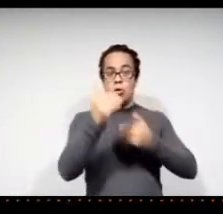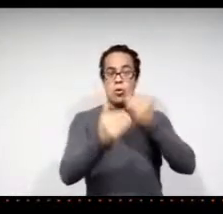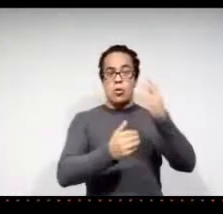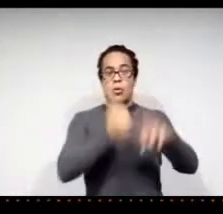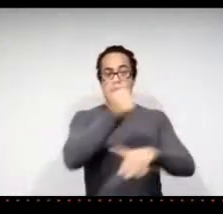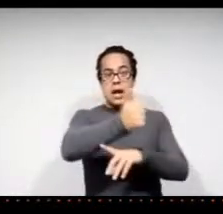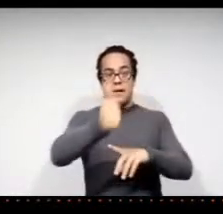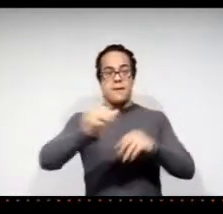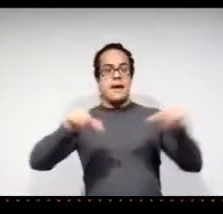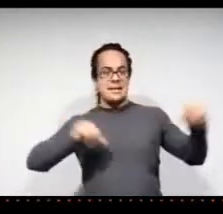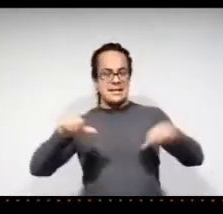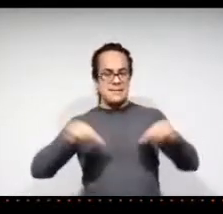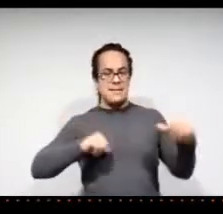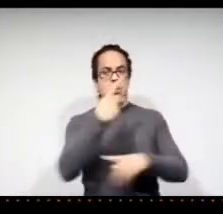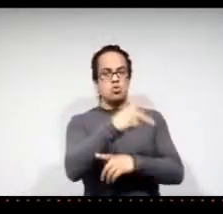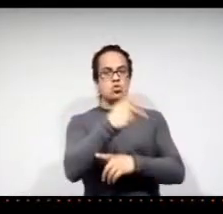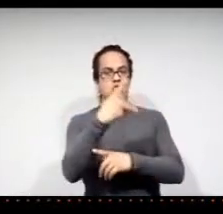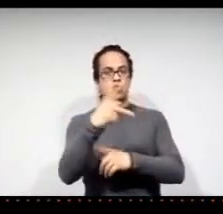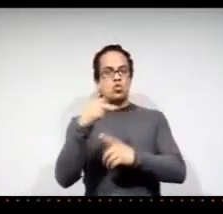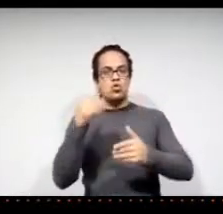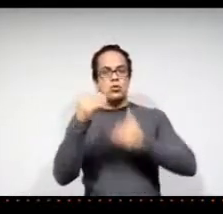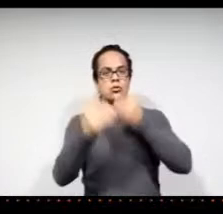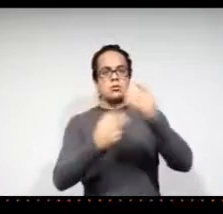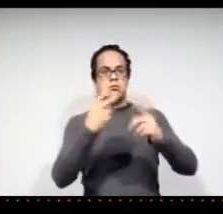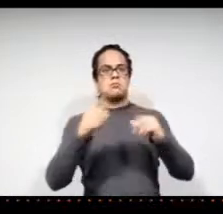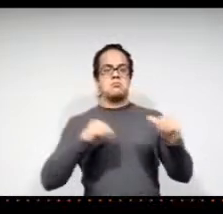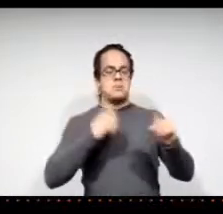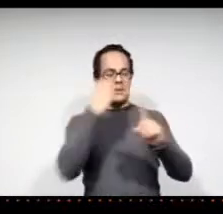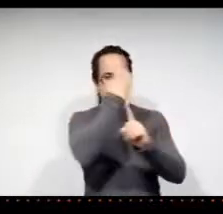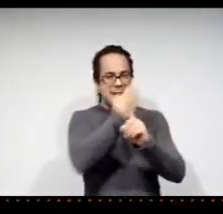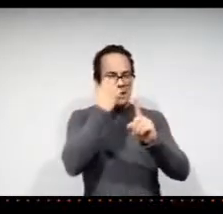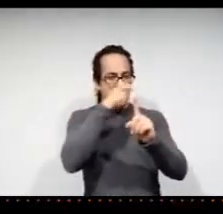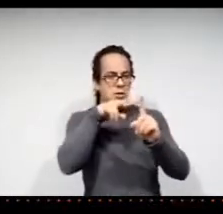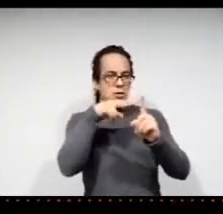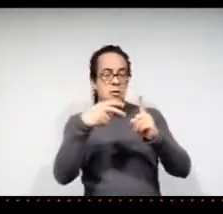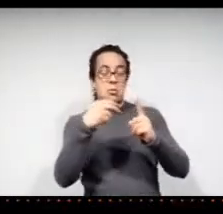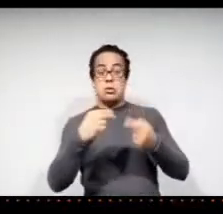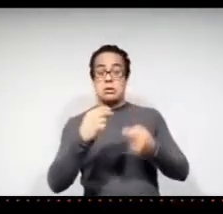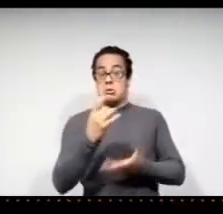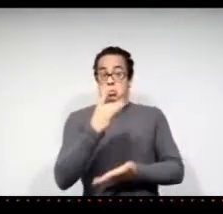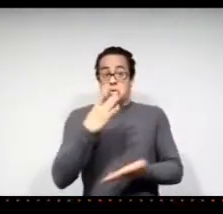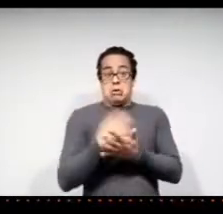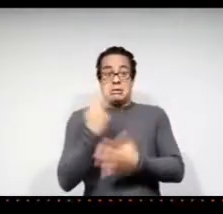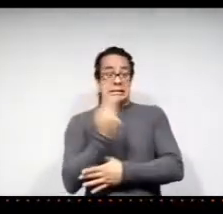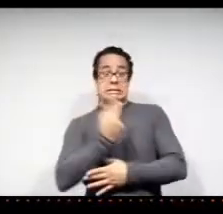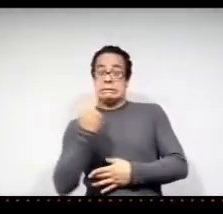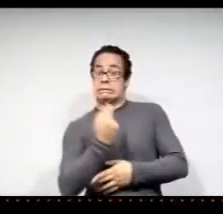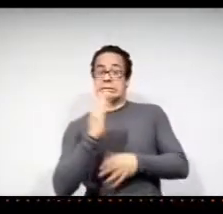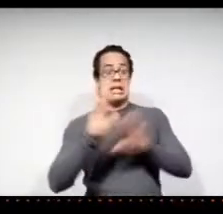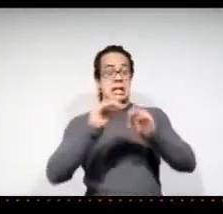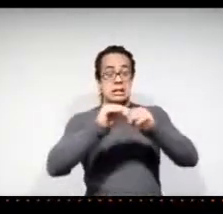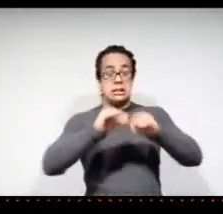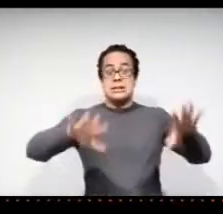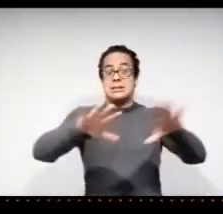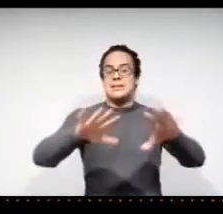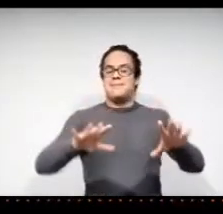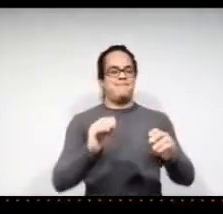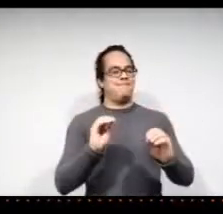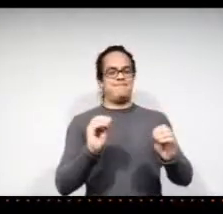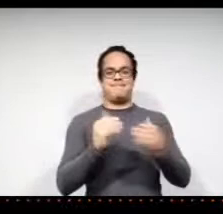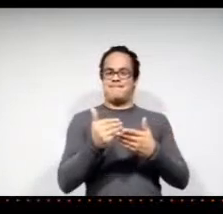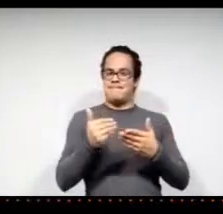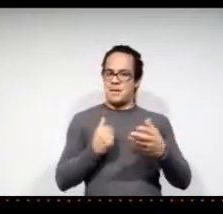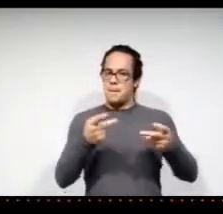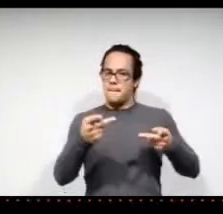acciones, actividades, tareas que estamos haciendo y nos gana la urgencia, que ahorita ya llevamos medio año de urgencia, entonces ya